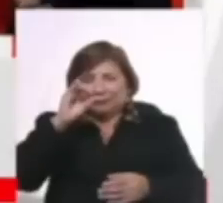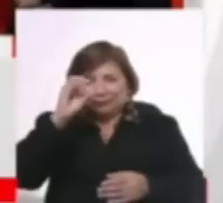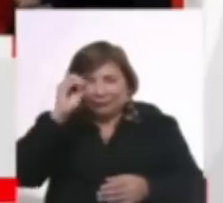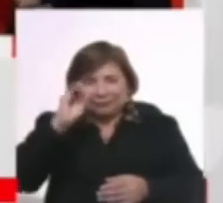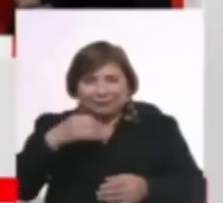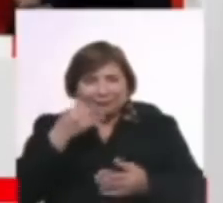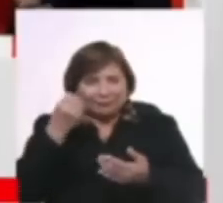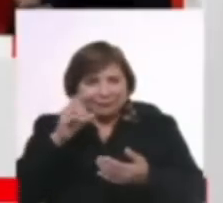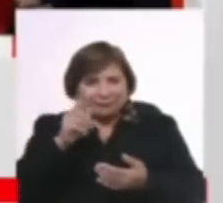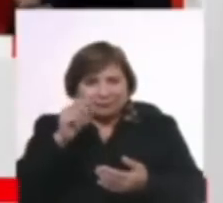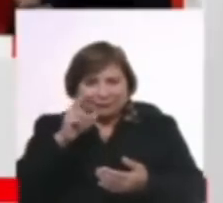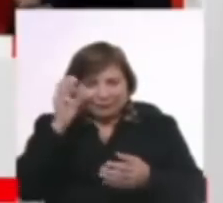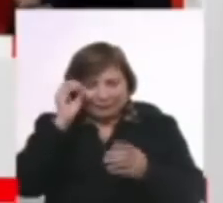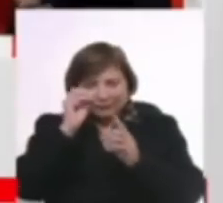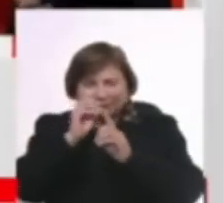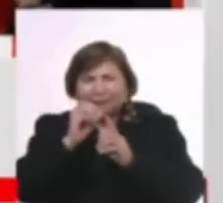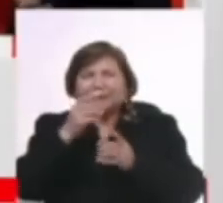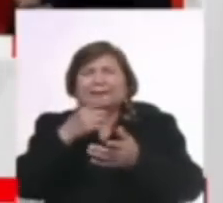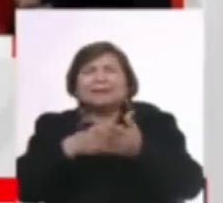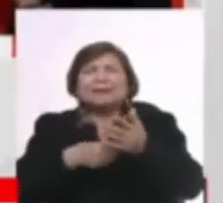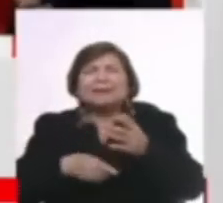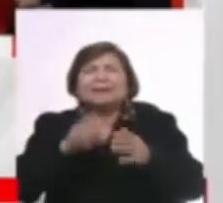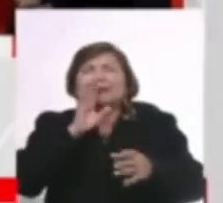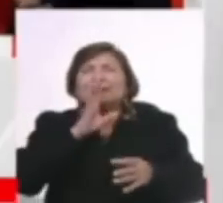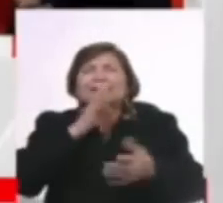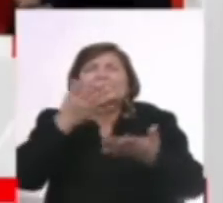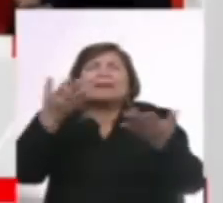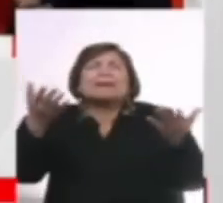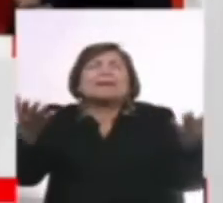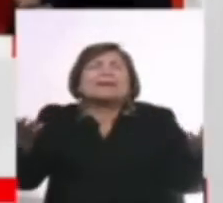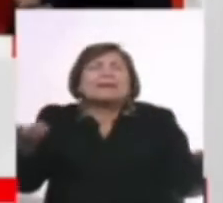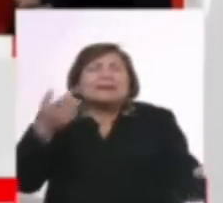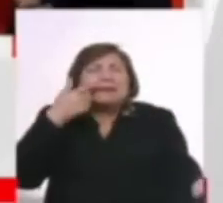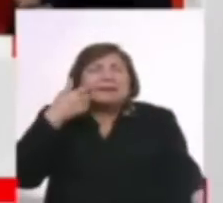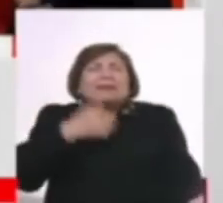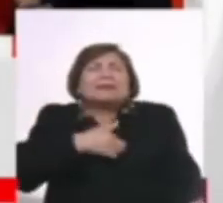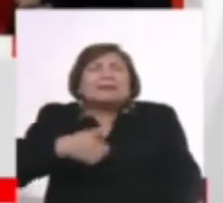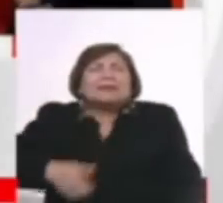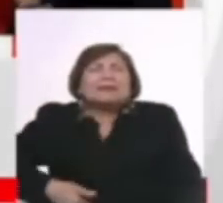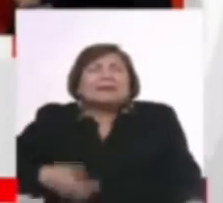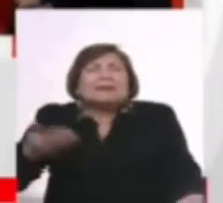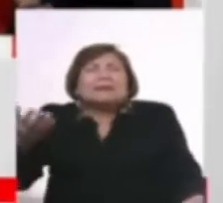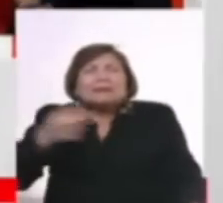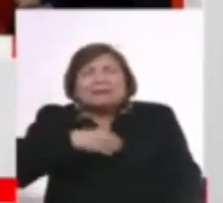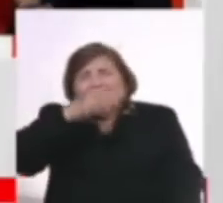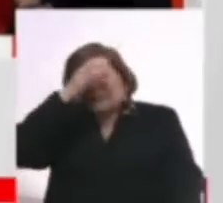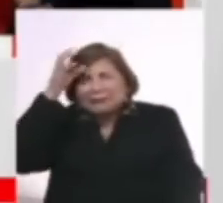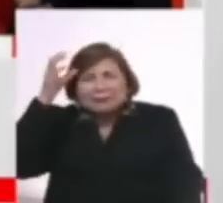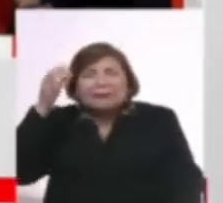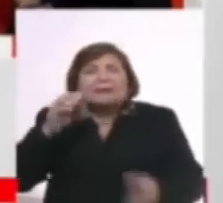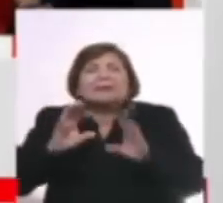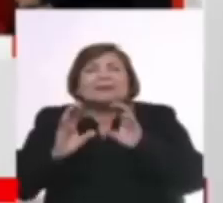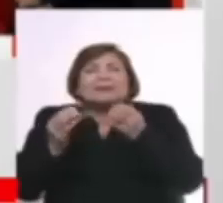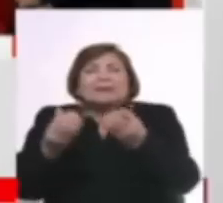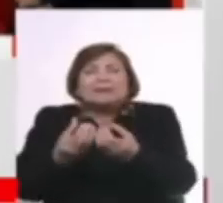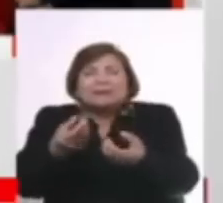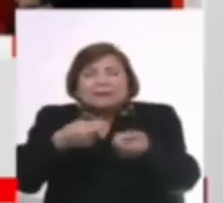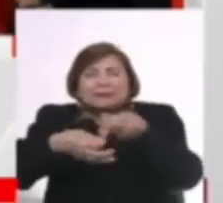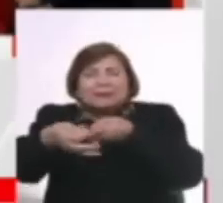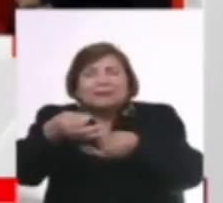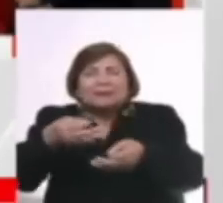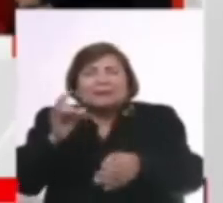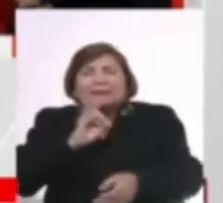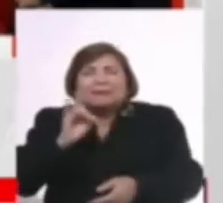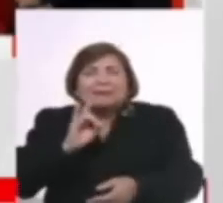objetivamente hablando, ¿qué va a hablar el señor presidente de la República, don Pedro Castillo Terrones, en una rueda de negocios en